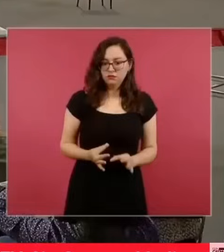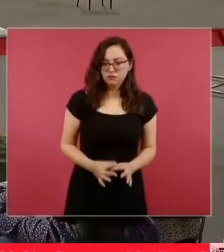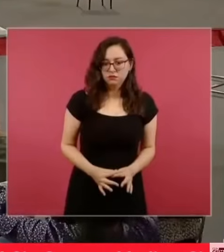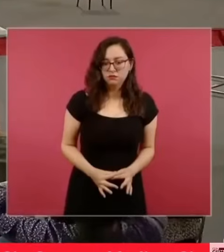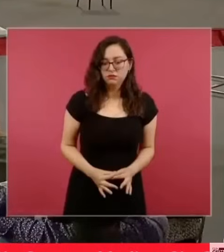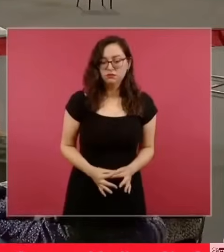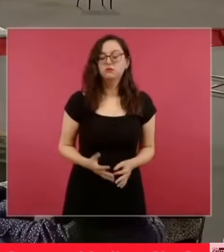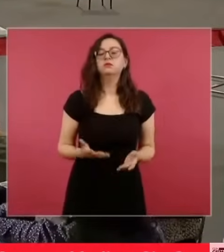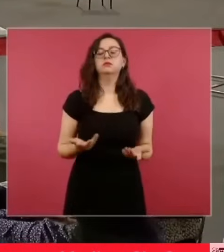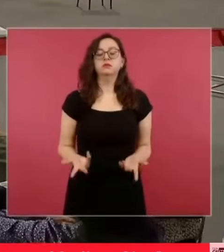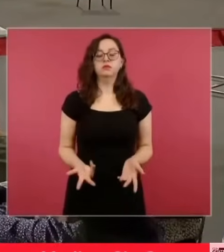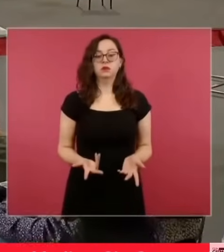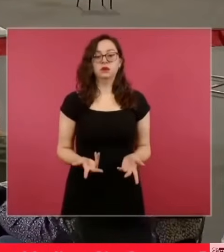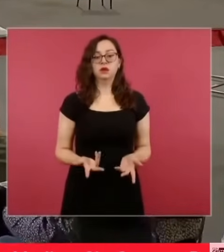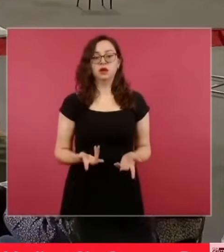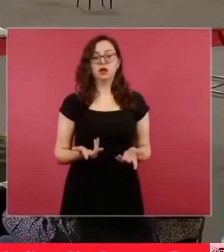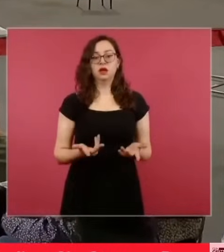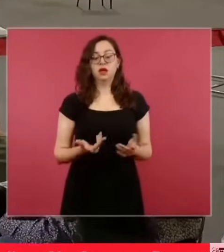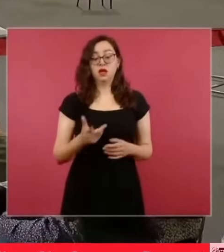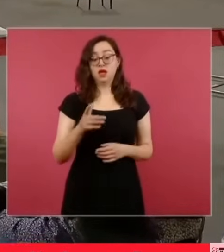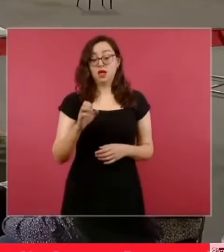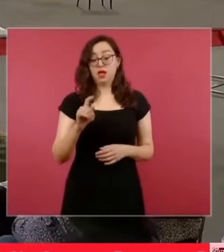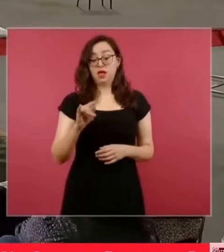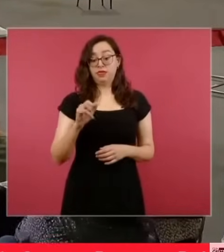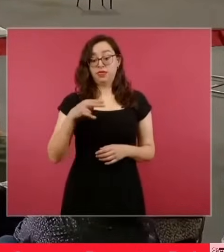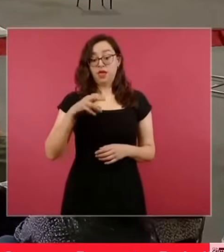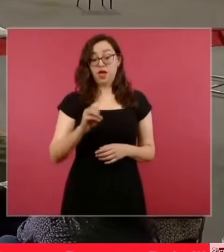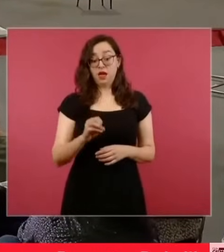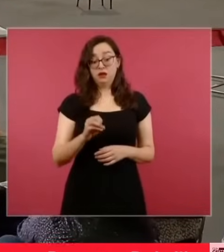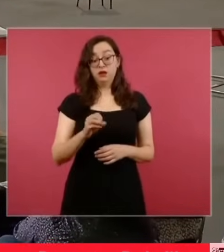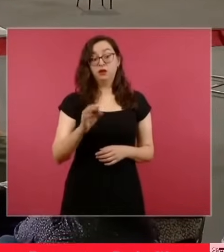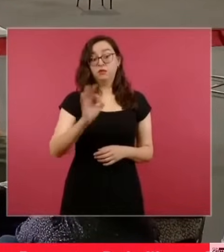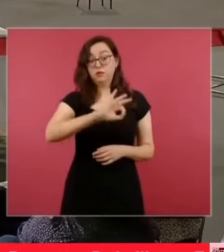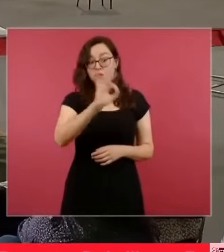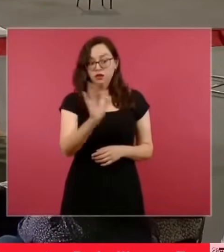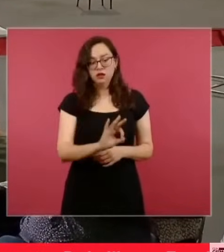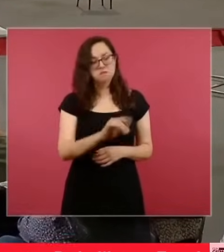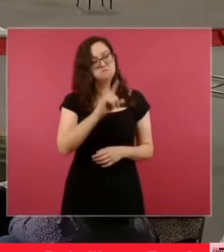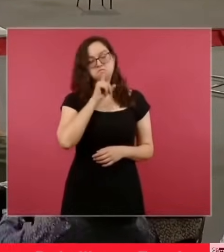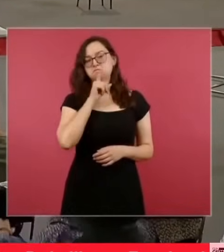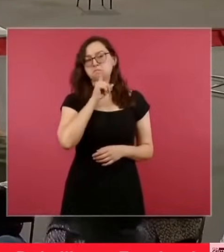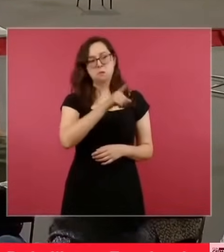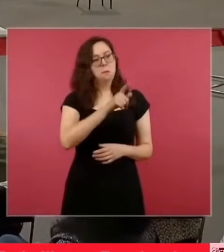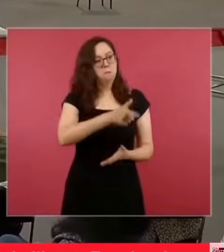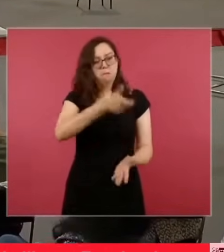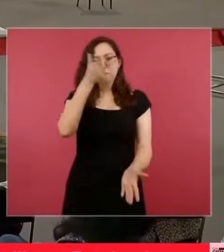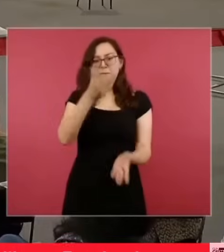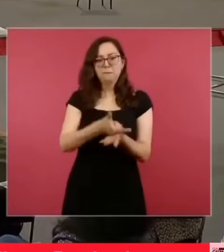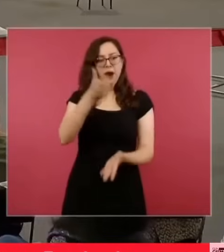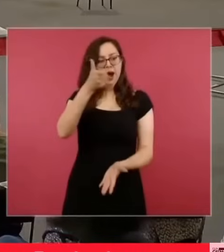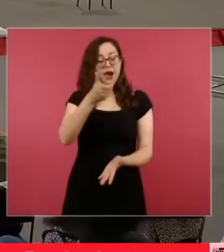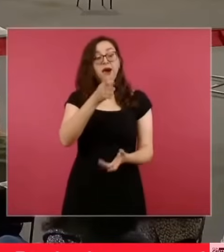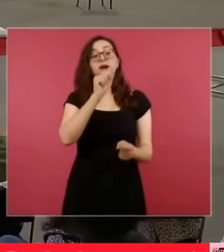Y dejamos de subsidiar el precio del etano y su transportación. Y ahora las penalizaciones en el contrato son